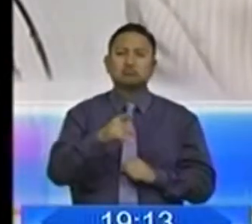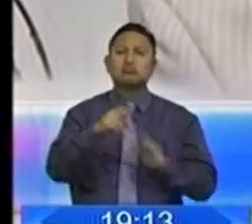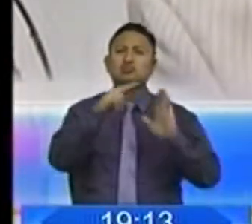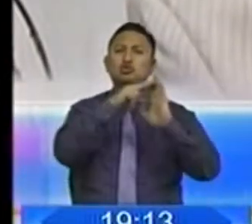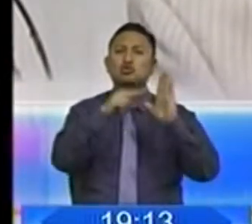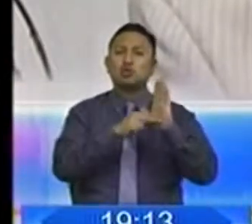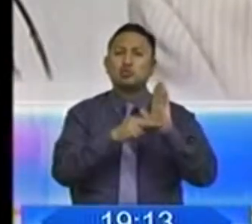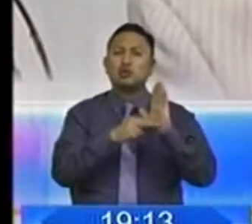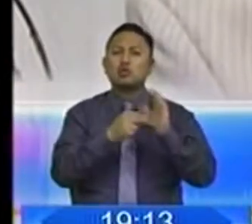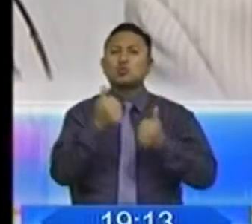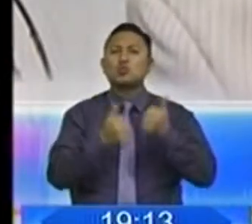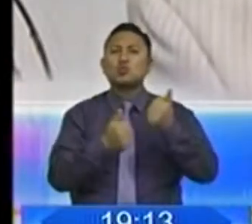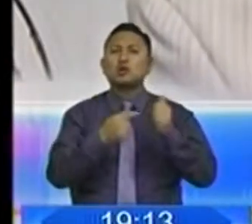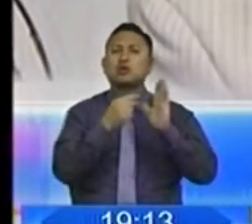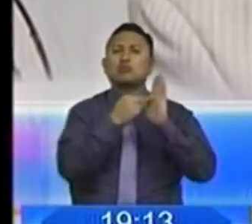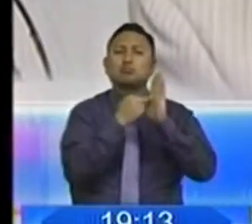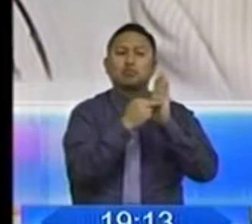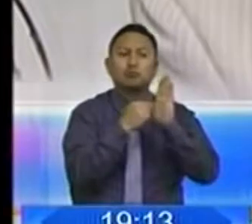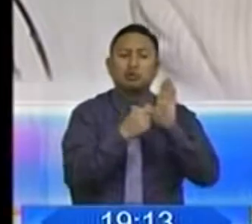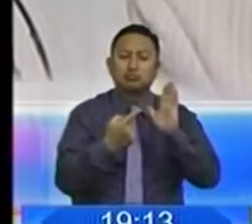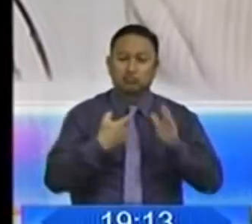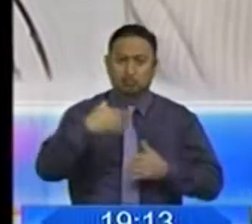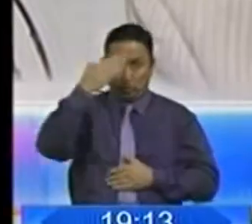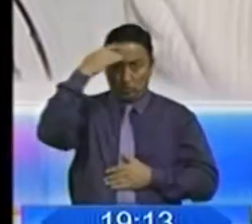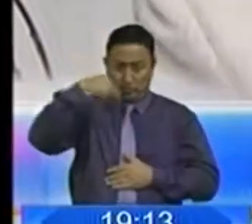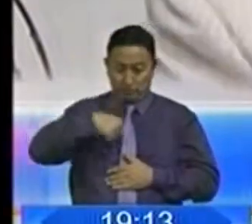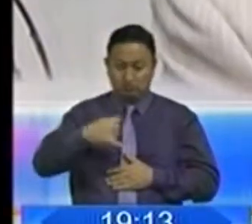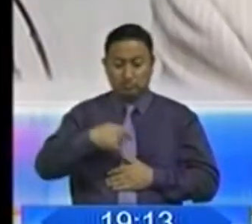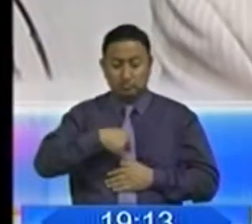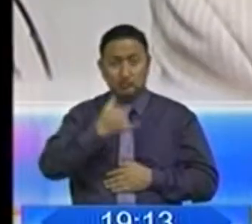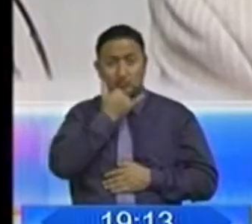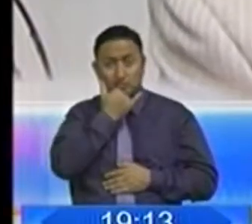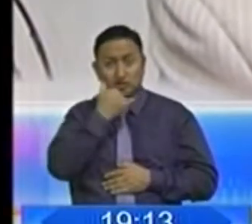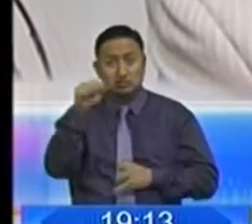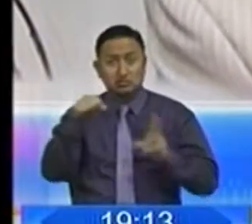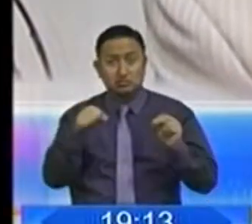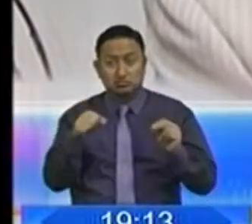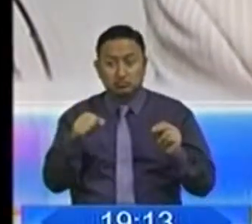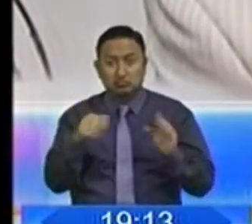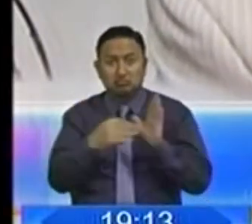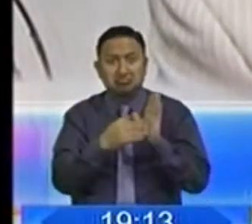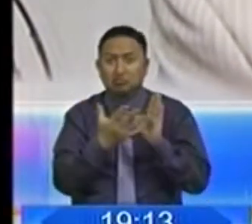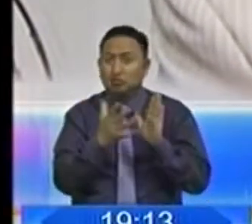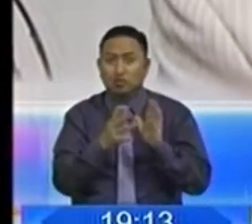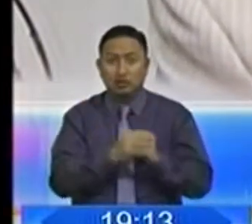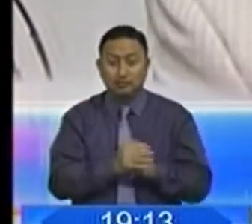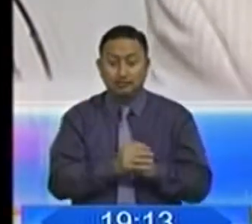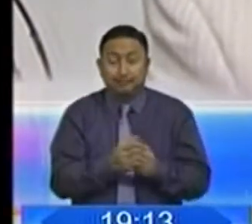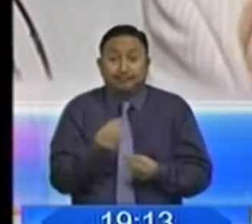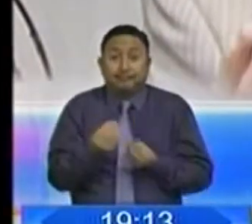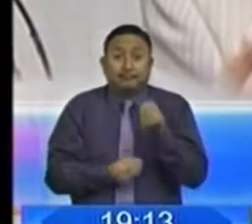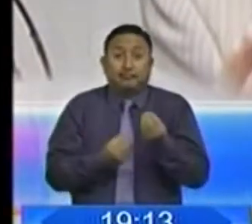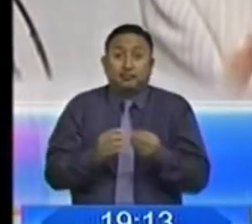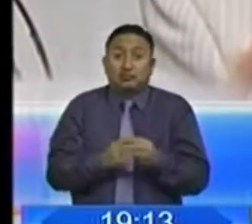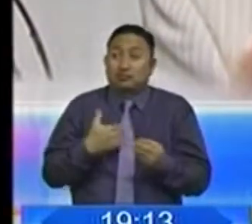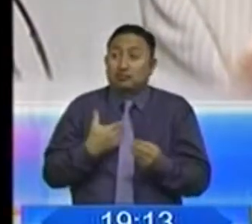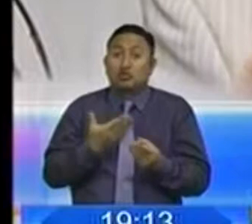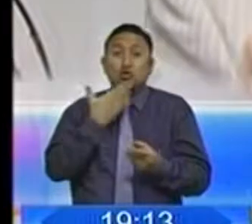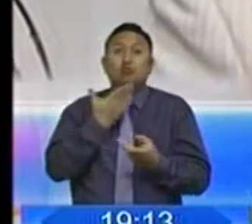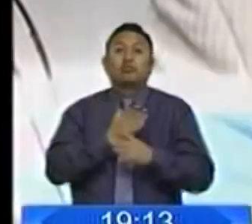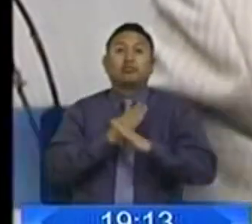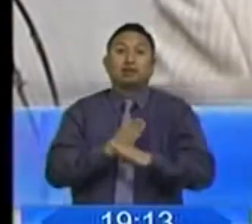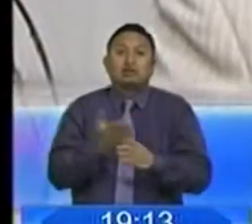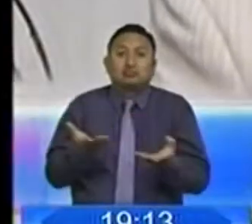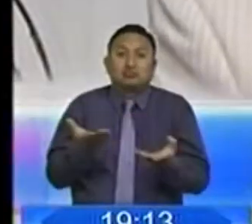norma aplicable para saber si hubo o no hubo violación, de tal manera que nos ponía en total indefensión.